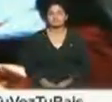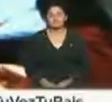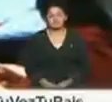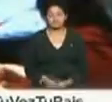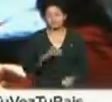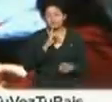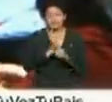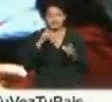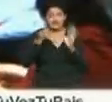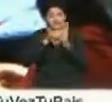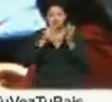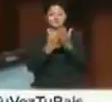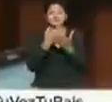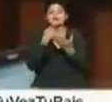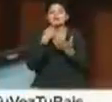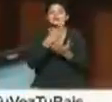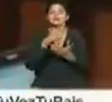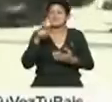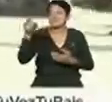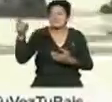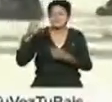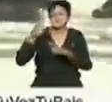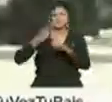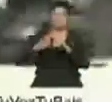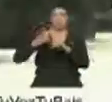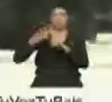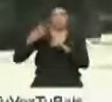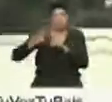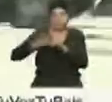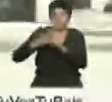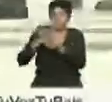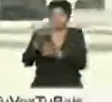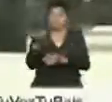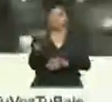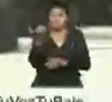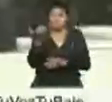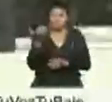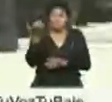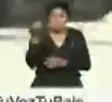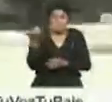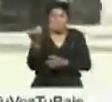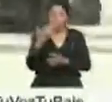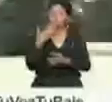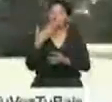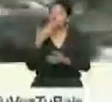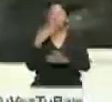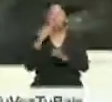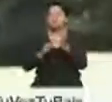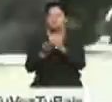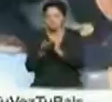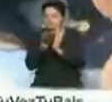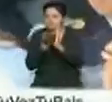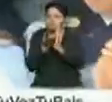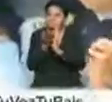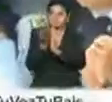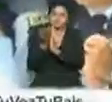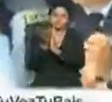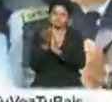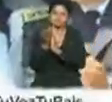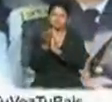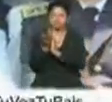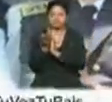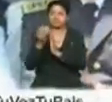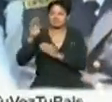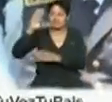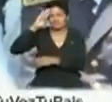las pensiones de los militares y policías en servicio pasivo, la conformación de los consejos directivos del Instituto de Seguridad Social de